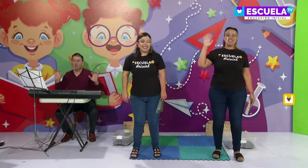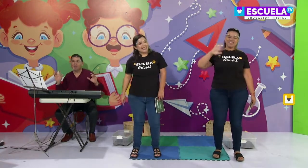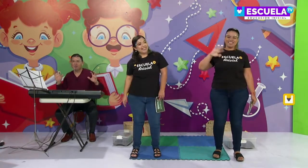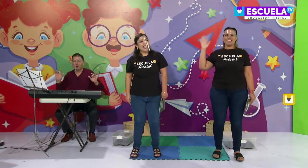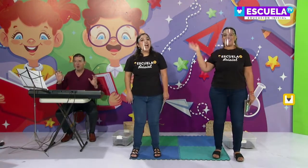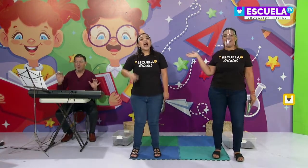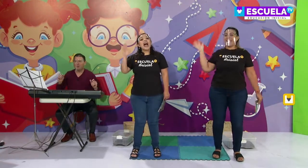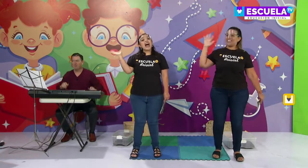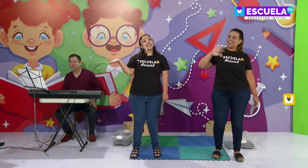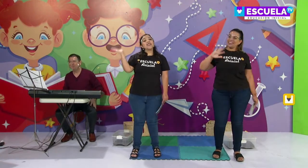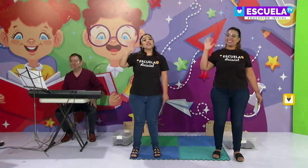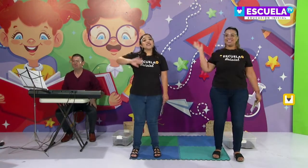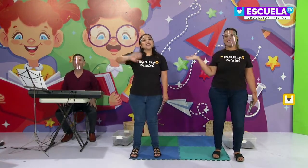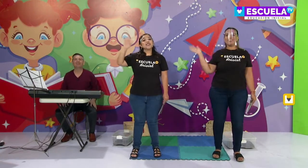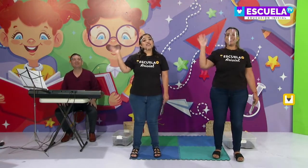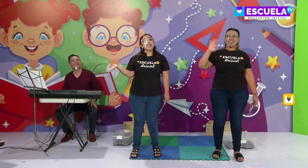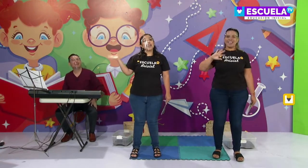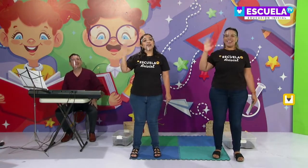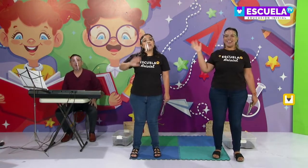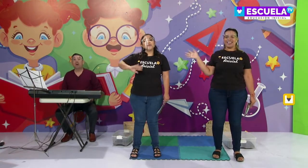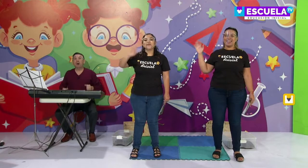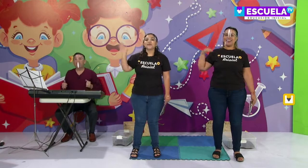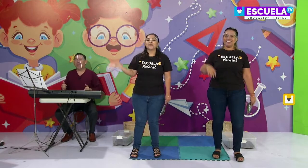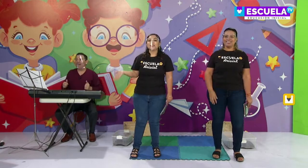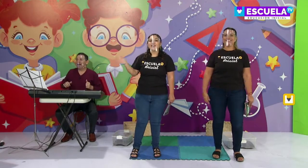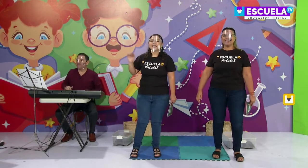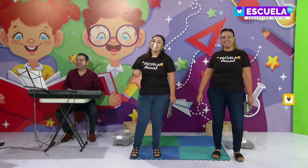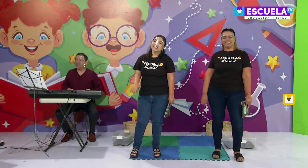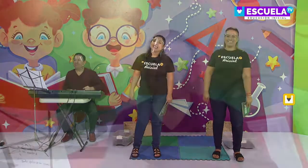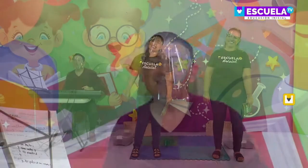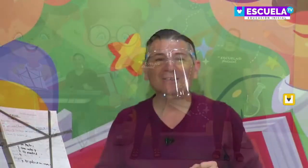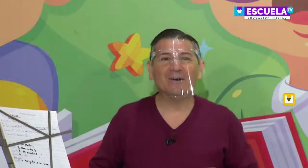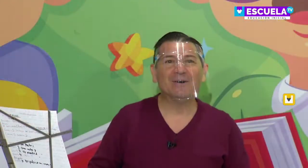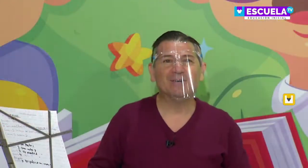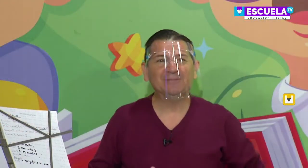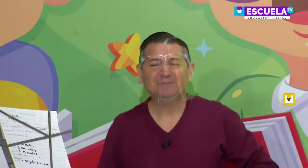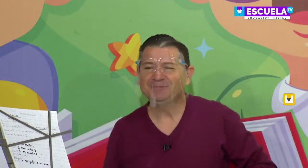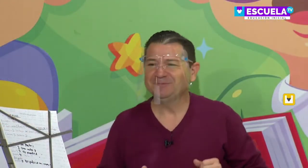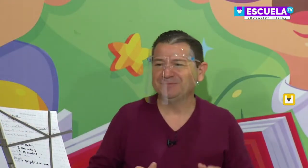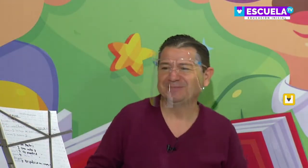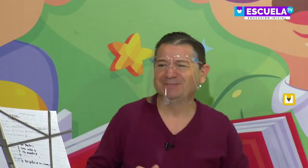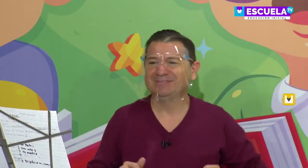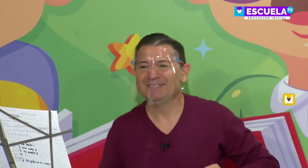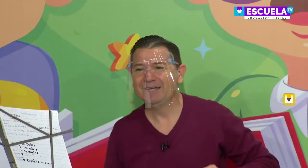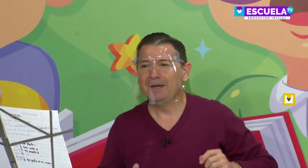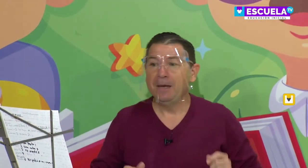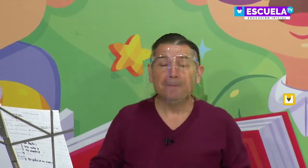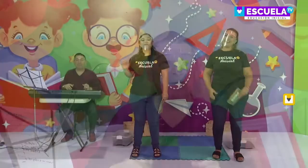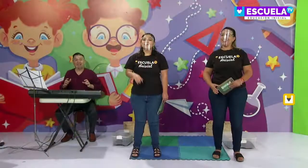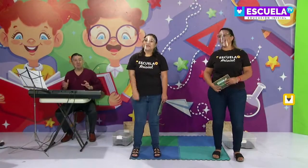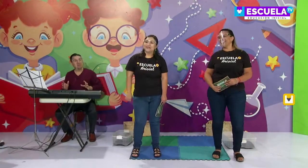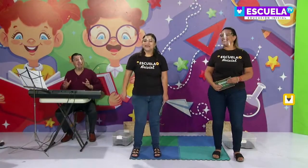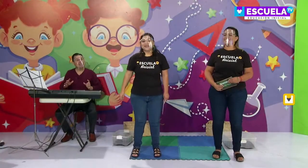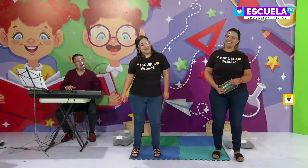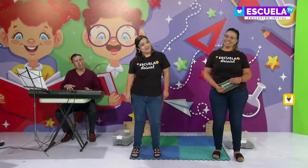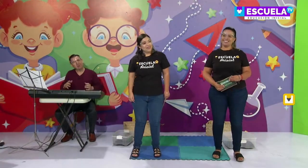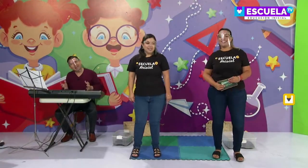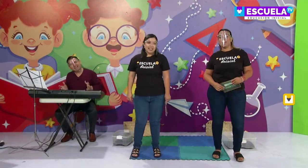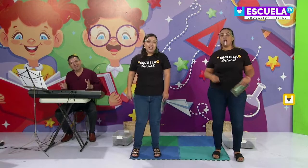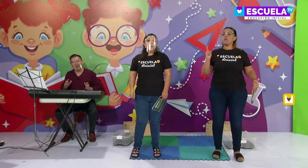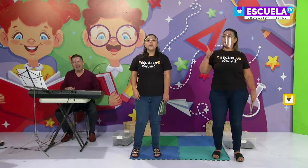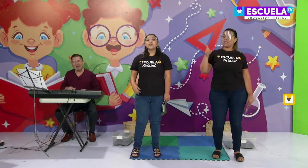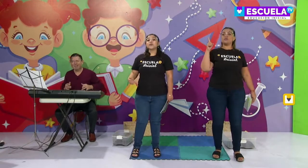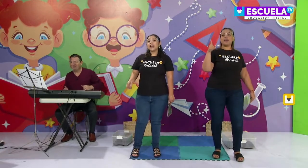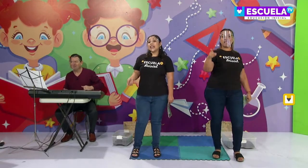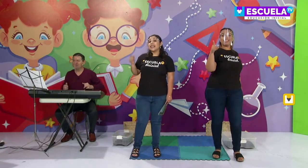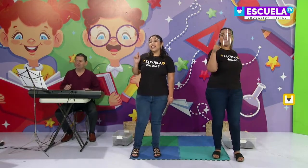don Pepito. Adiós, don José. Hola, don Pepito. Hola, don José. ¿Pasa usted ya por